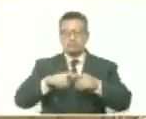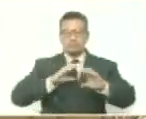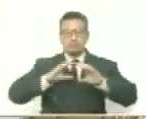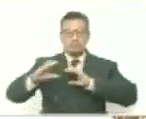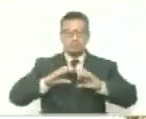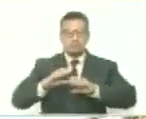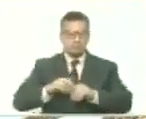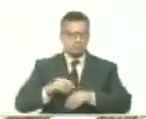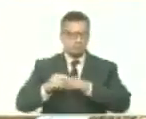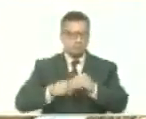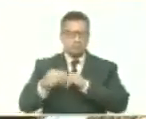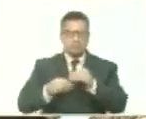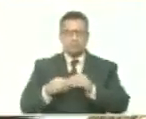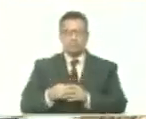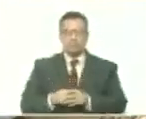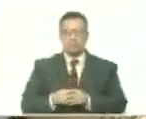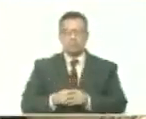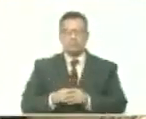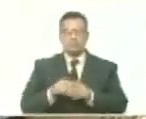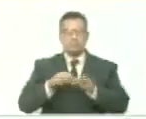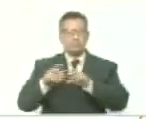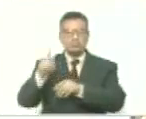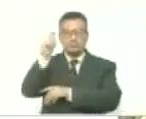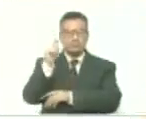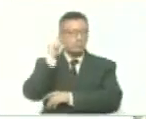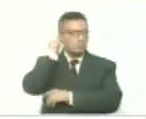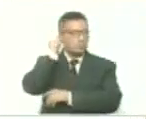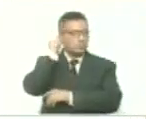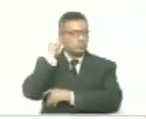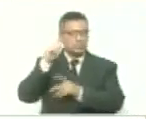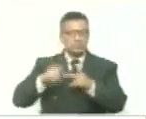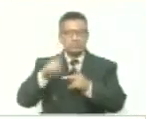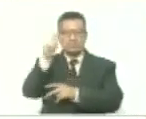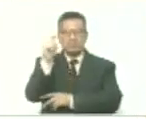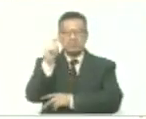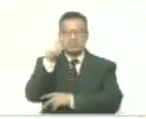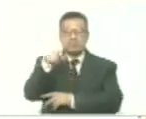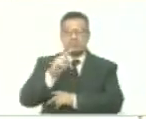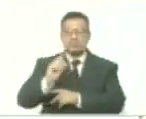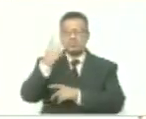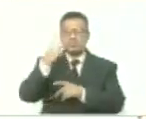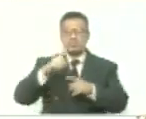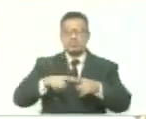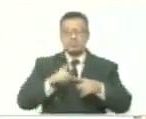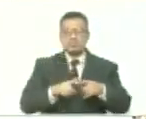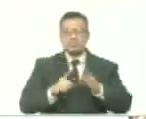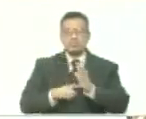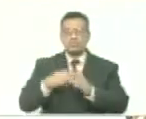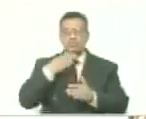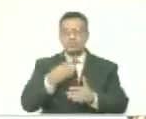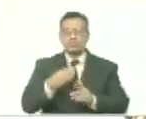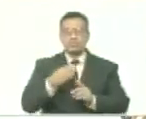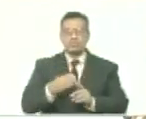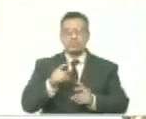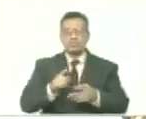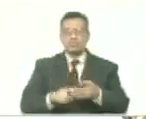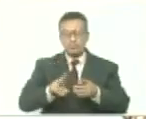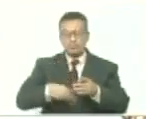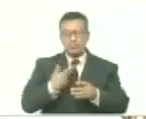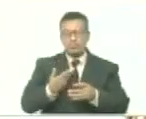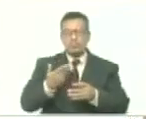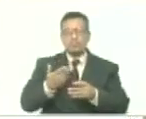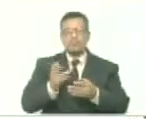comunicaciones suscritas por las ciudadanas diputadas y los ciudadanos diputados principales solicitando permiso para